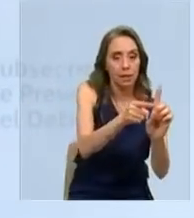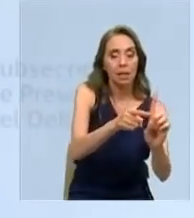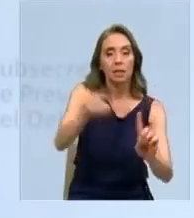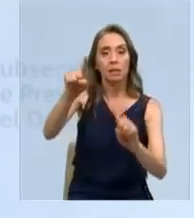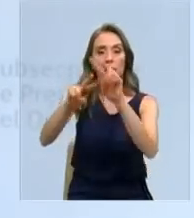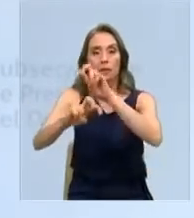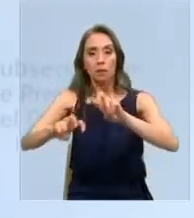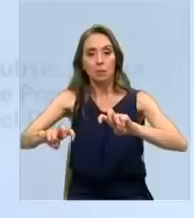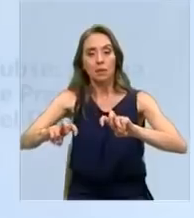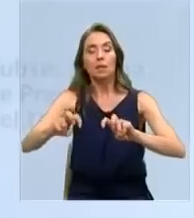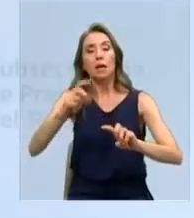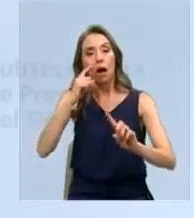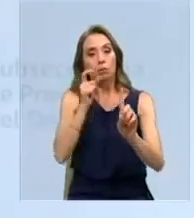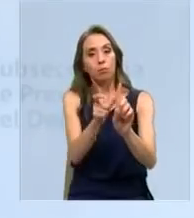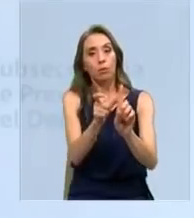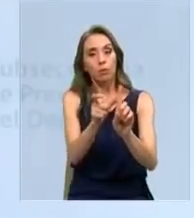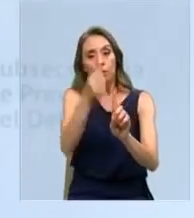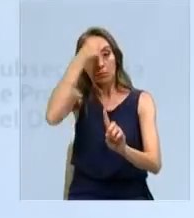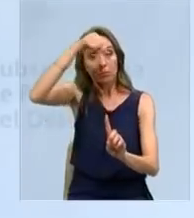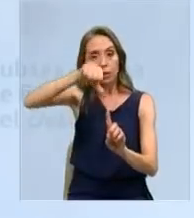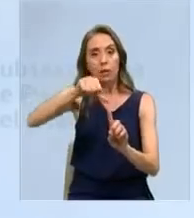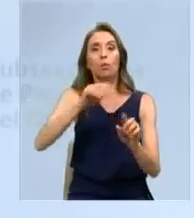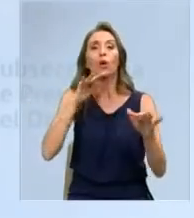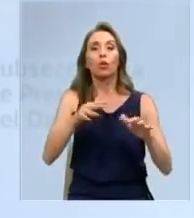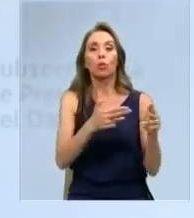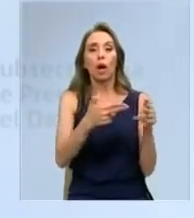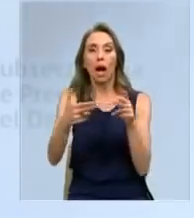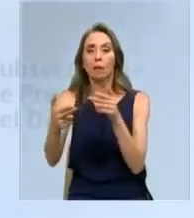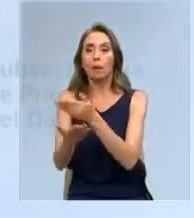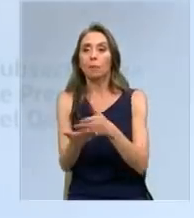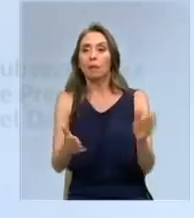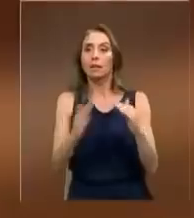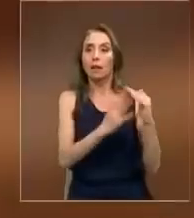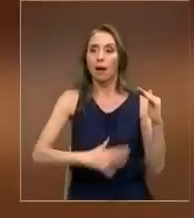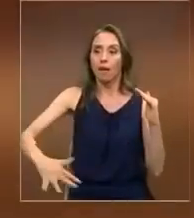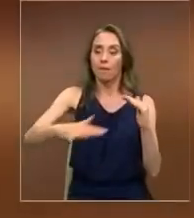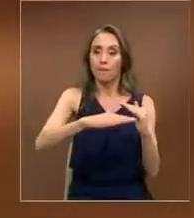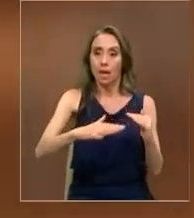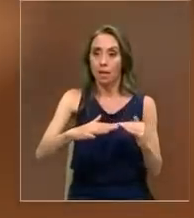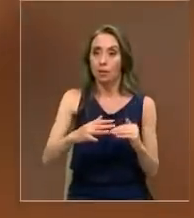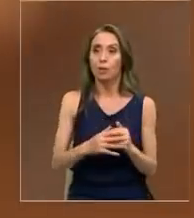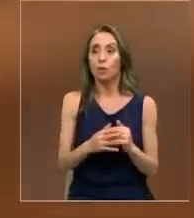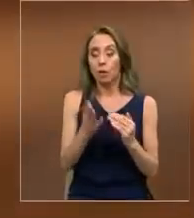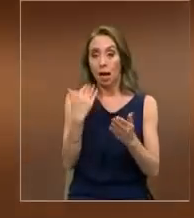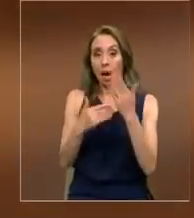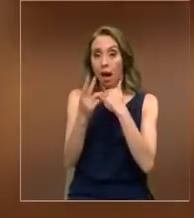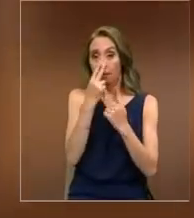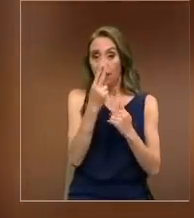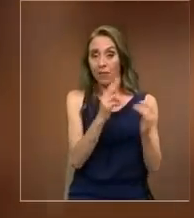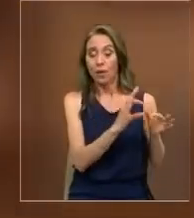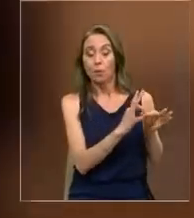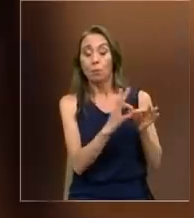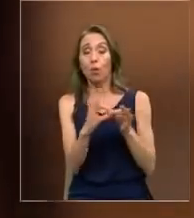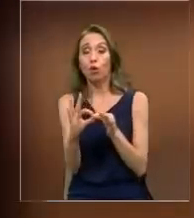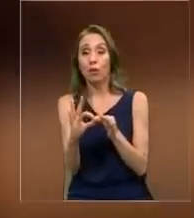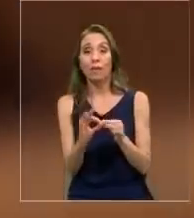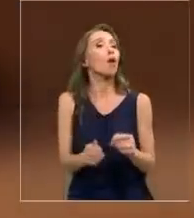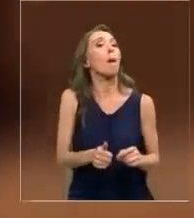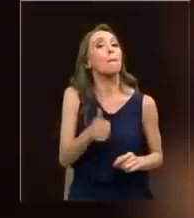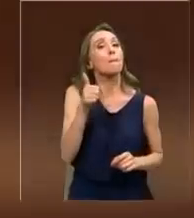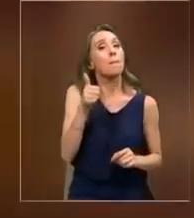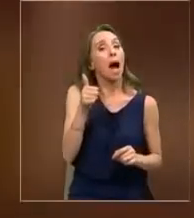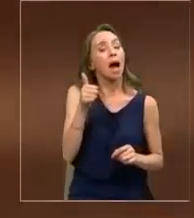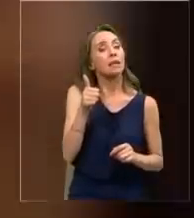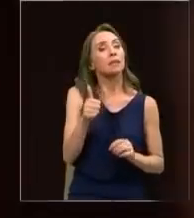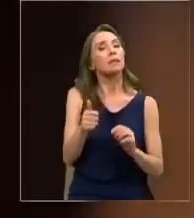investigar y fiscalizar de mejor manera el uso de armas de fuego e ir sacándolas de nuestros barrios. Pero ya lo veíamos, las razones principales por las que se